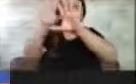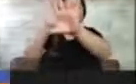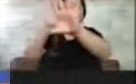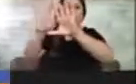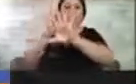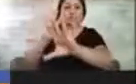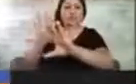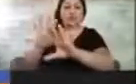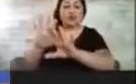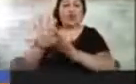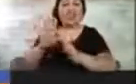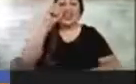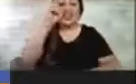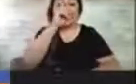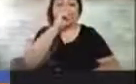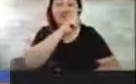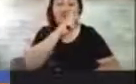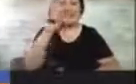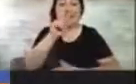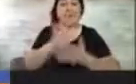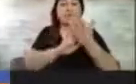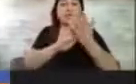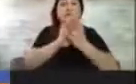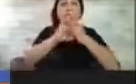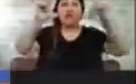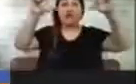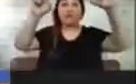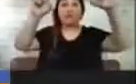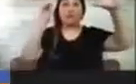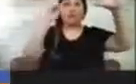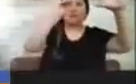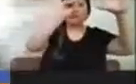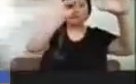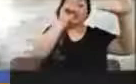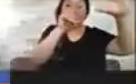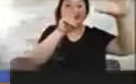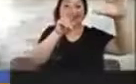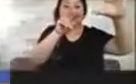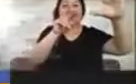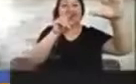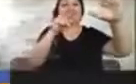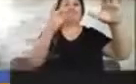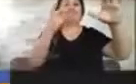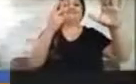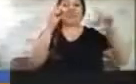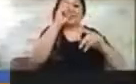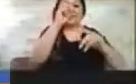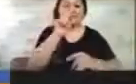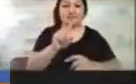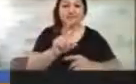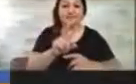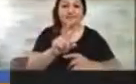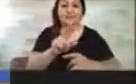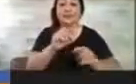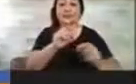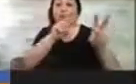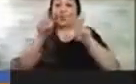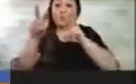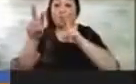un texto cuando está encima de una foto. además, en cuanto a los contrastes, como podéis ver a la derecha, en el meme,